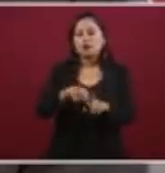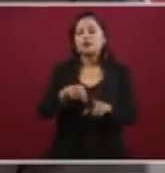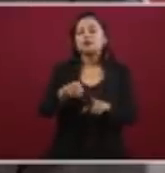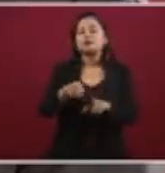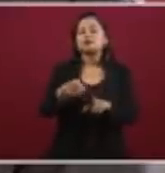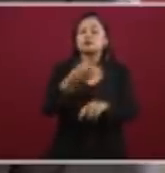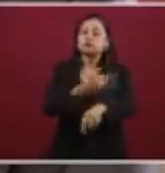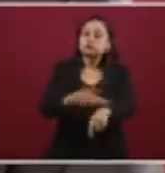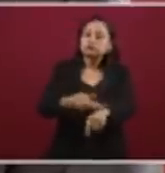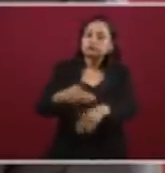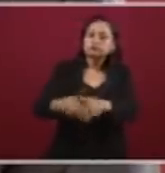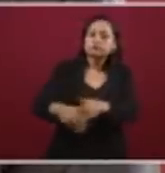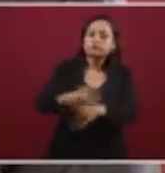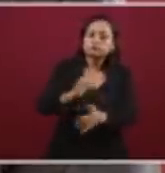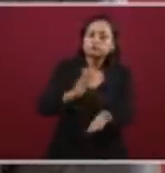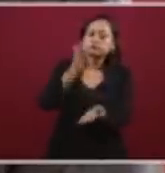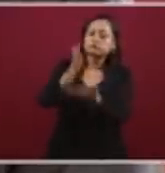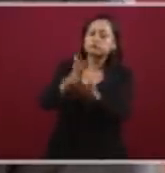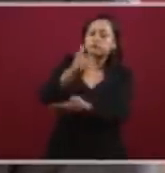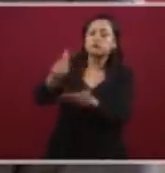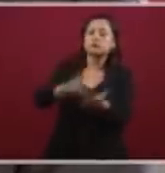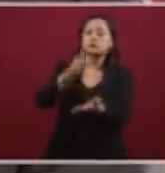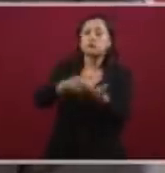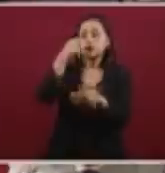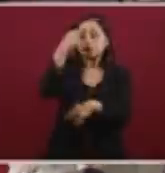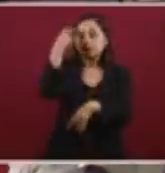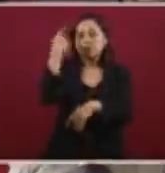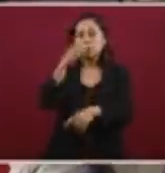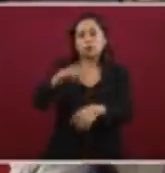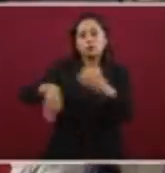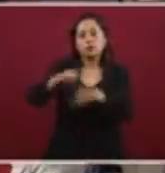por supuesto las condiciones de seguridad todas las personas